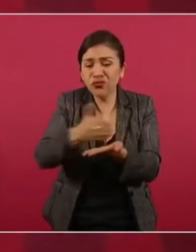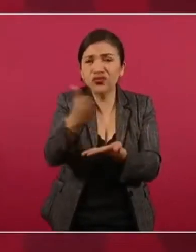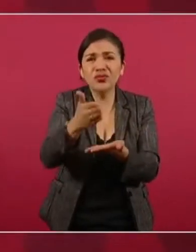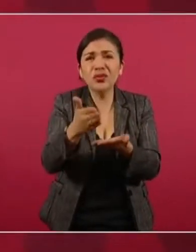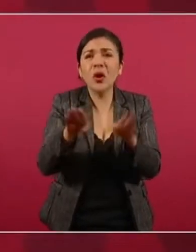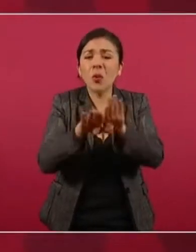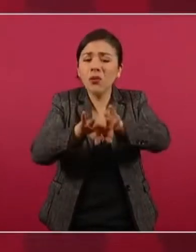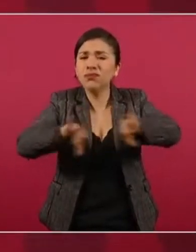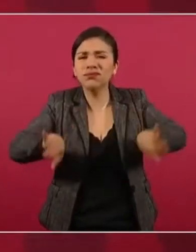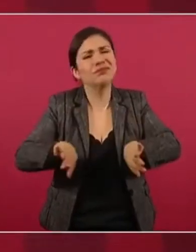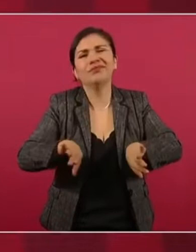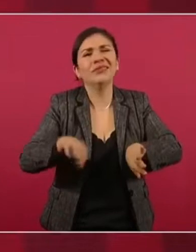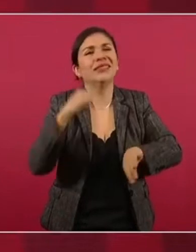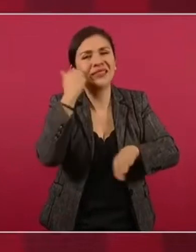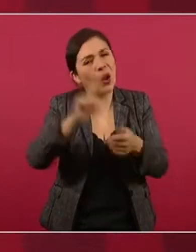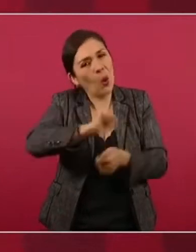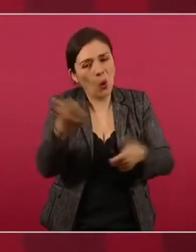y con fondos